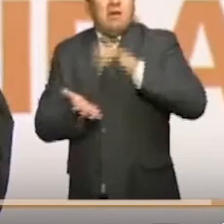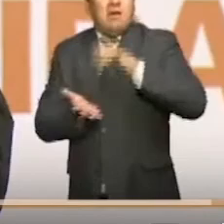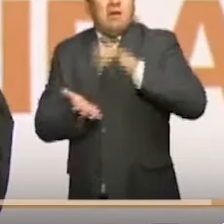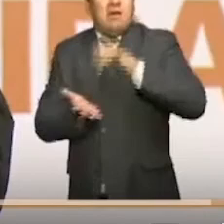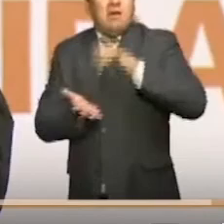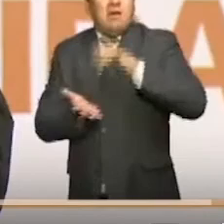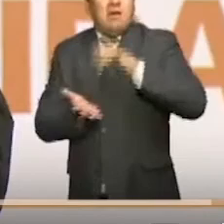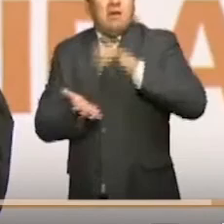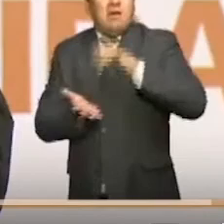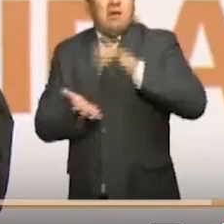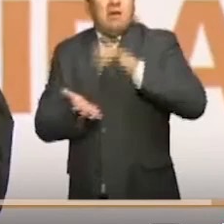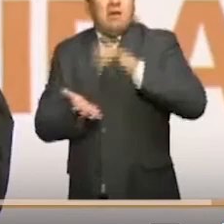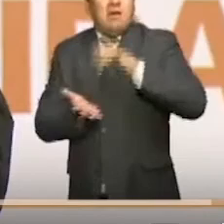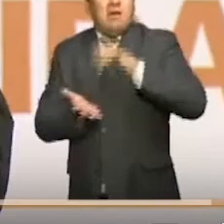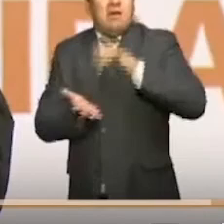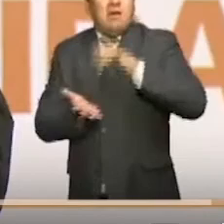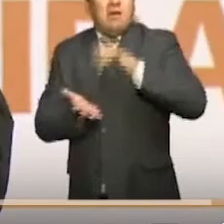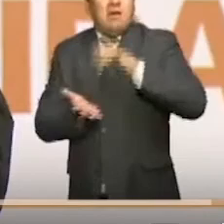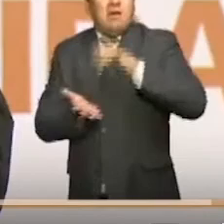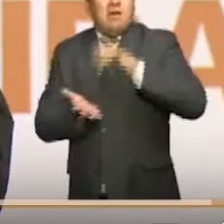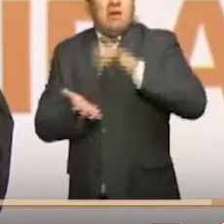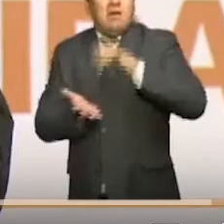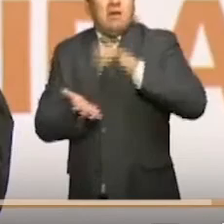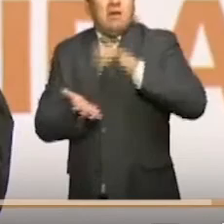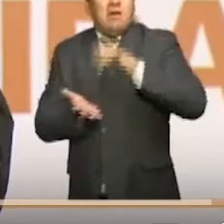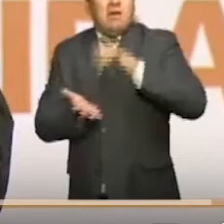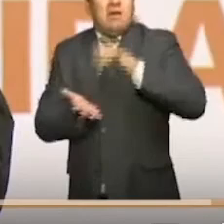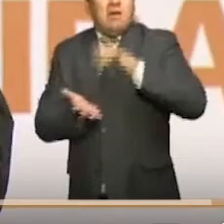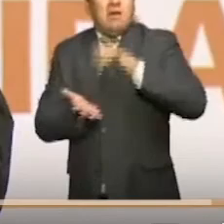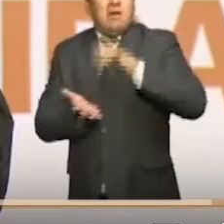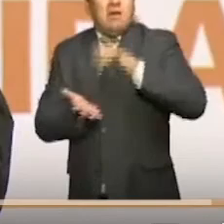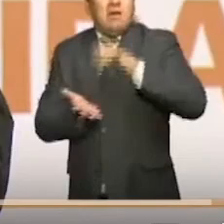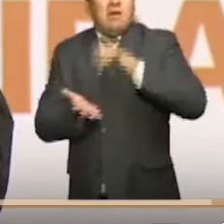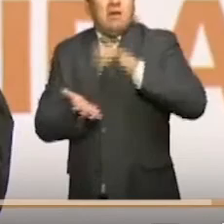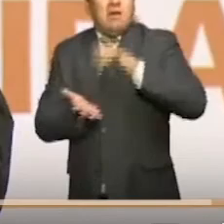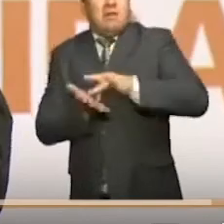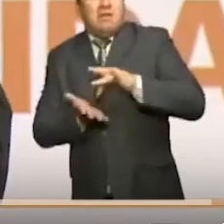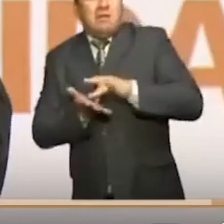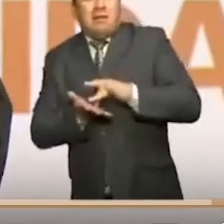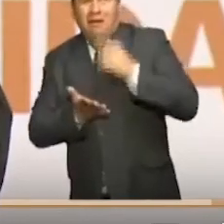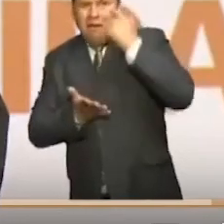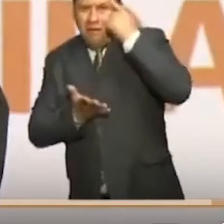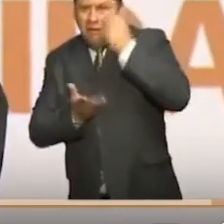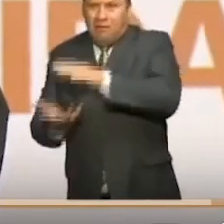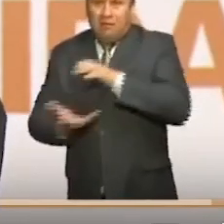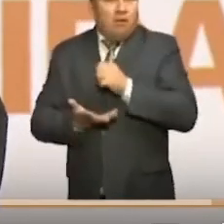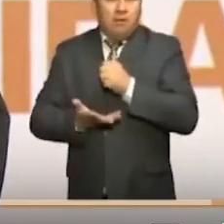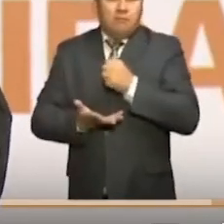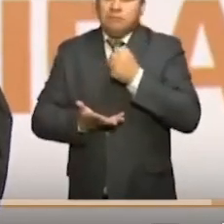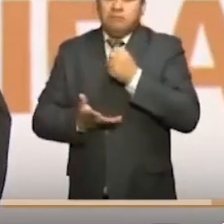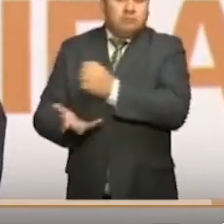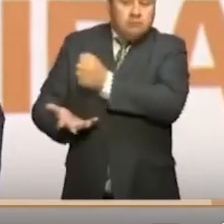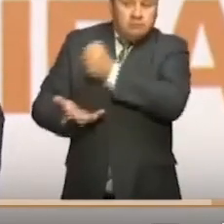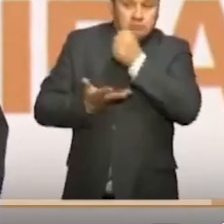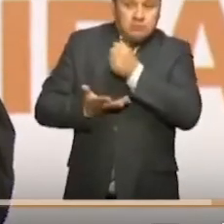está prohibiendo salir a trabajar es que lo más pero no me va a adelantar esa deuda que adquiere con los pensionados de